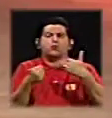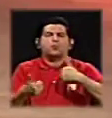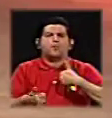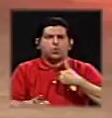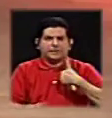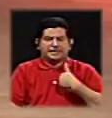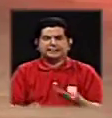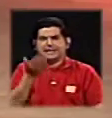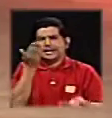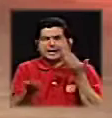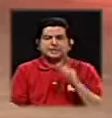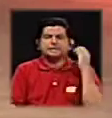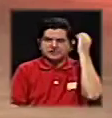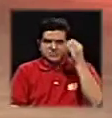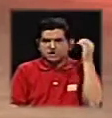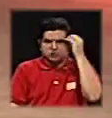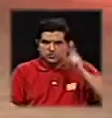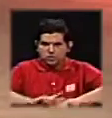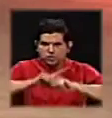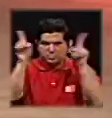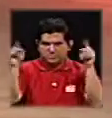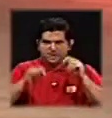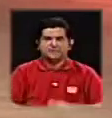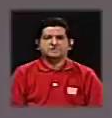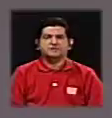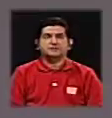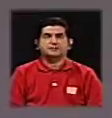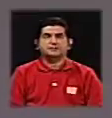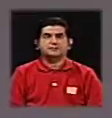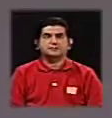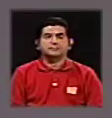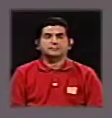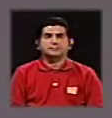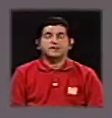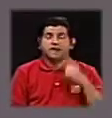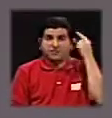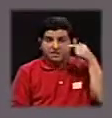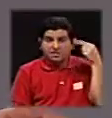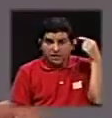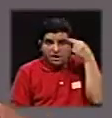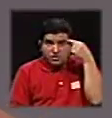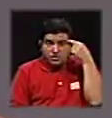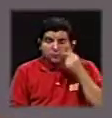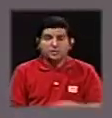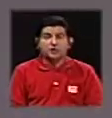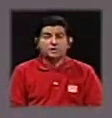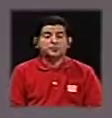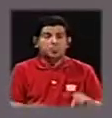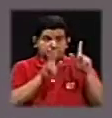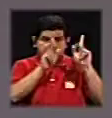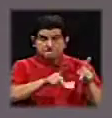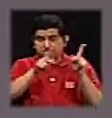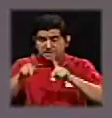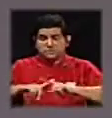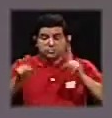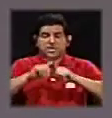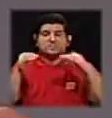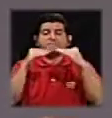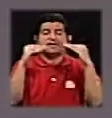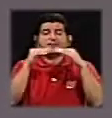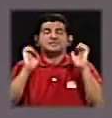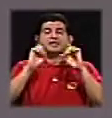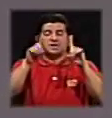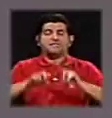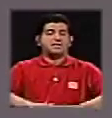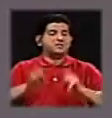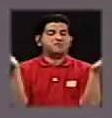una opinión diferente? Sobre el gobierno, entre personas con distinto nivel educativo no